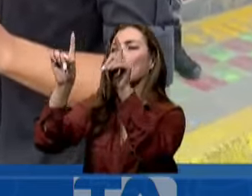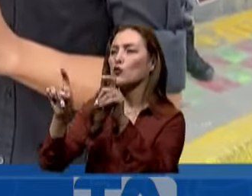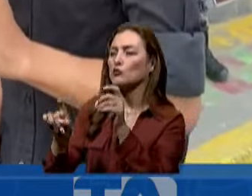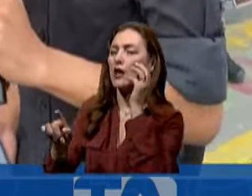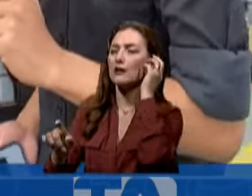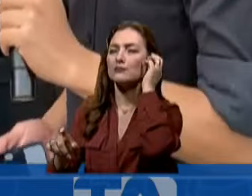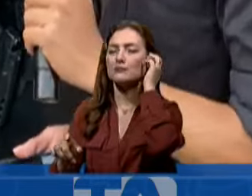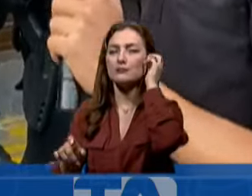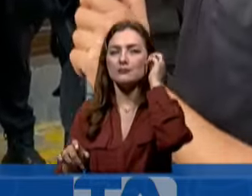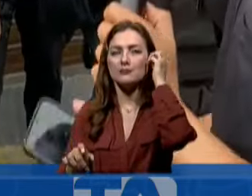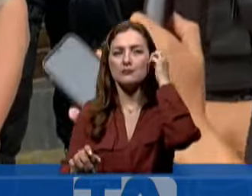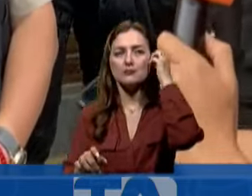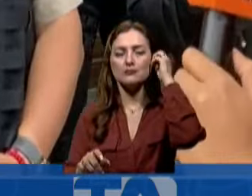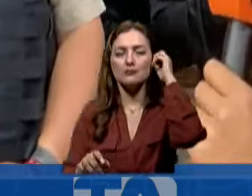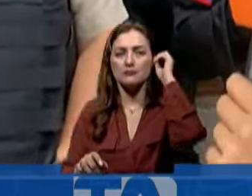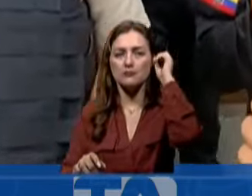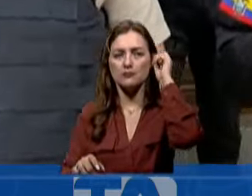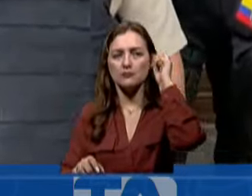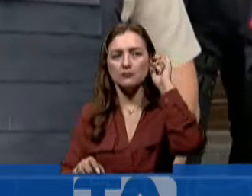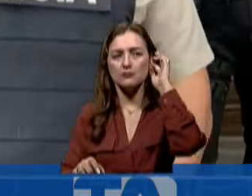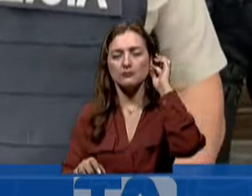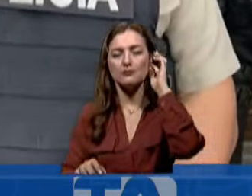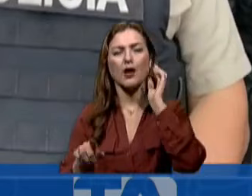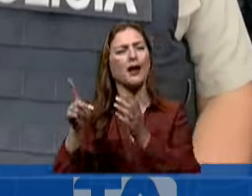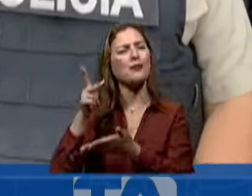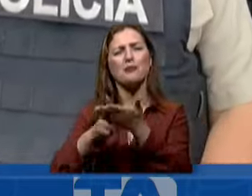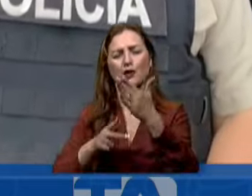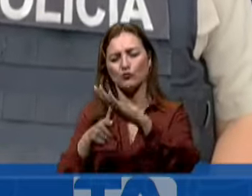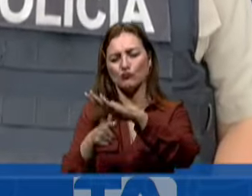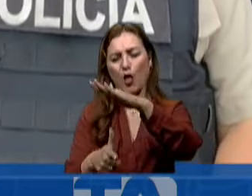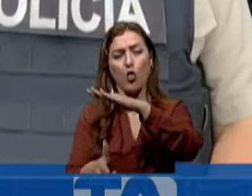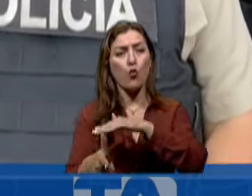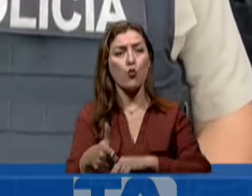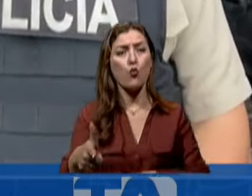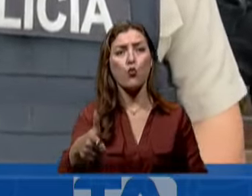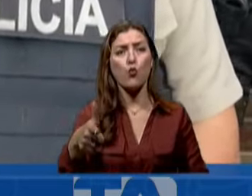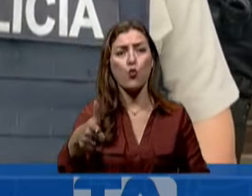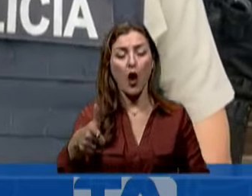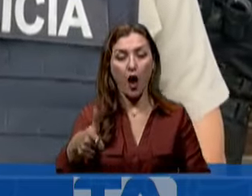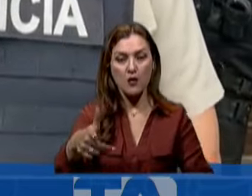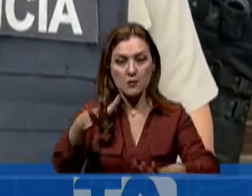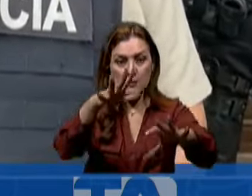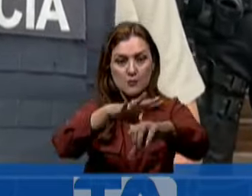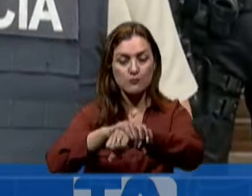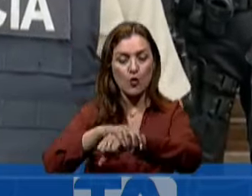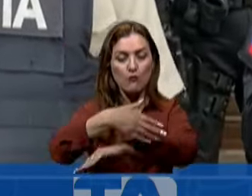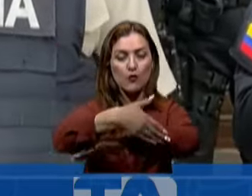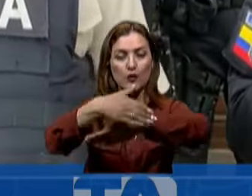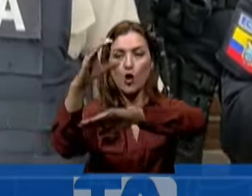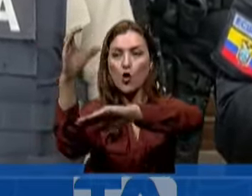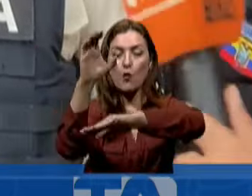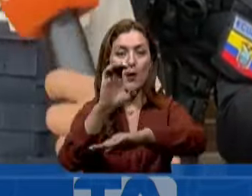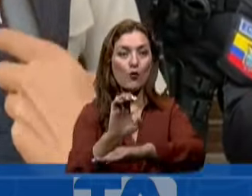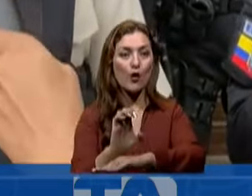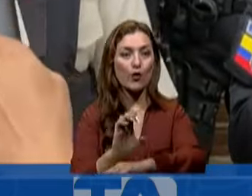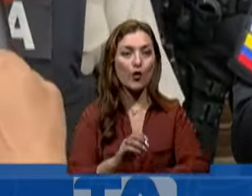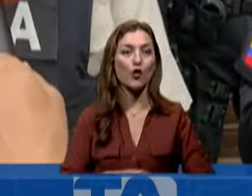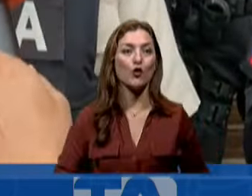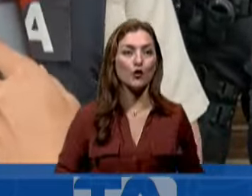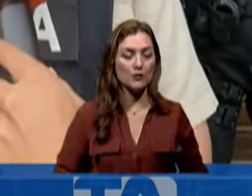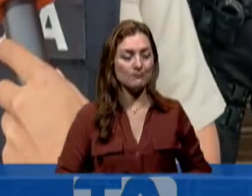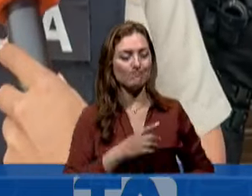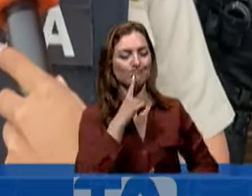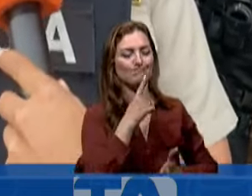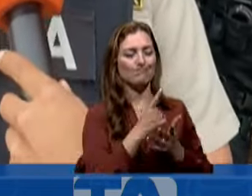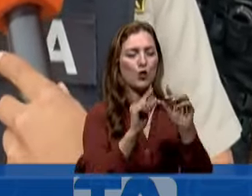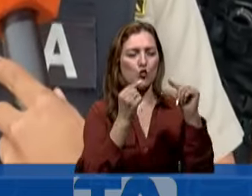preguntarle justamente al general de la policía para que nos comente de este semisumergible que ha sido incautado en la frontera Ecuador-Colombia. Así es,